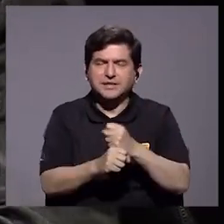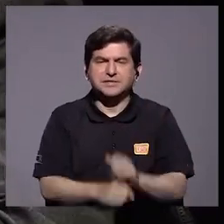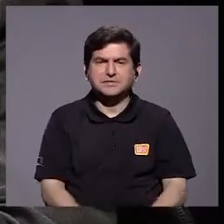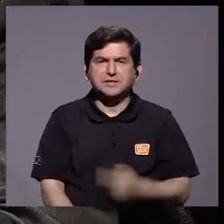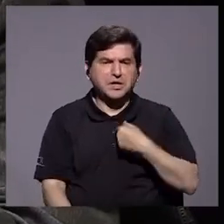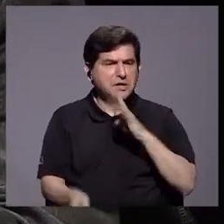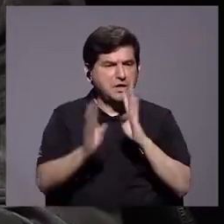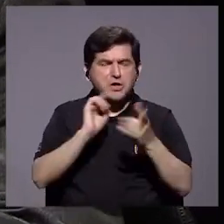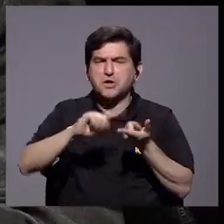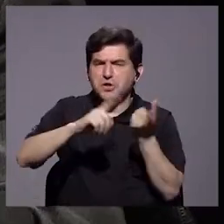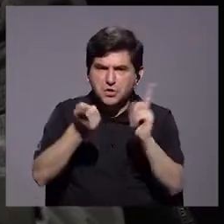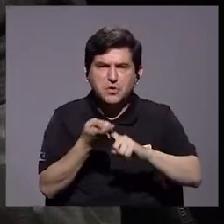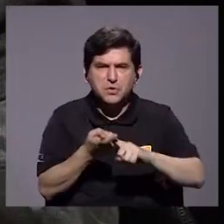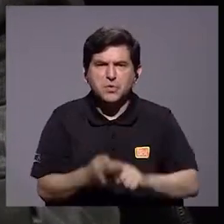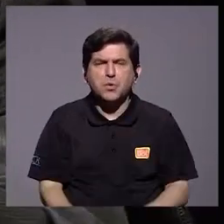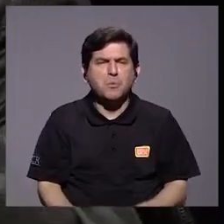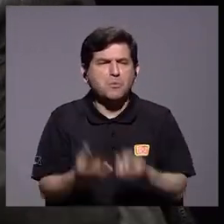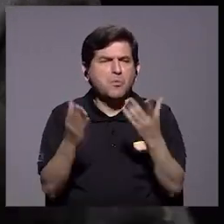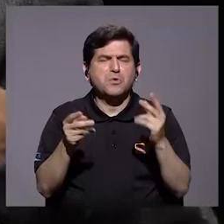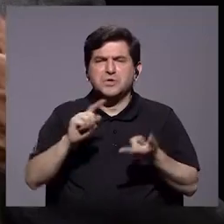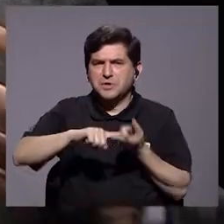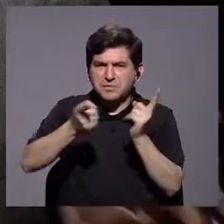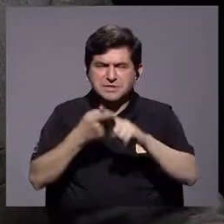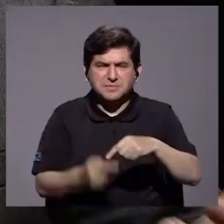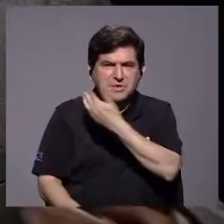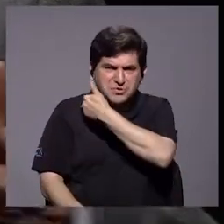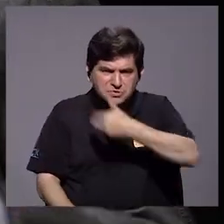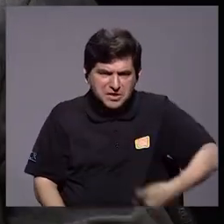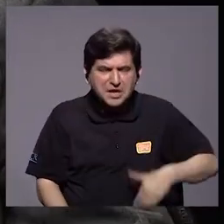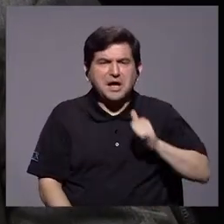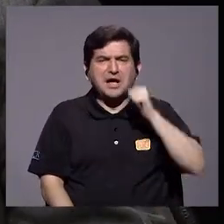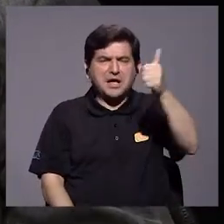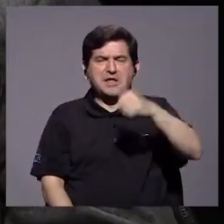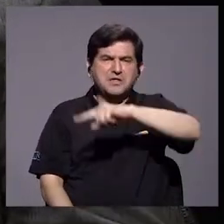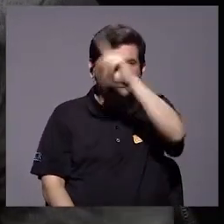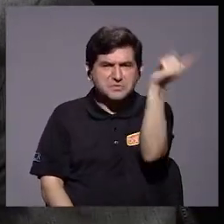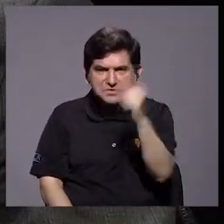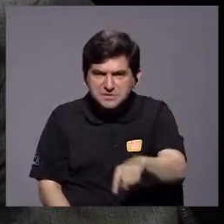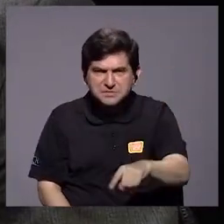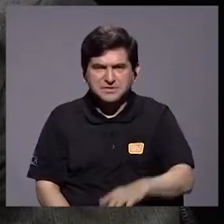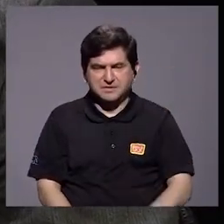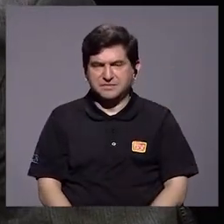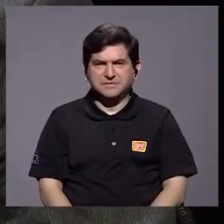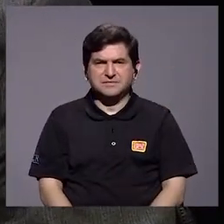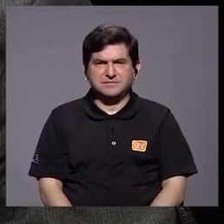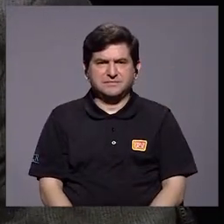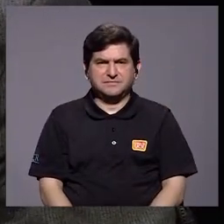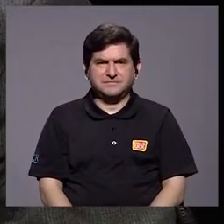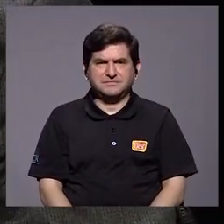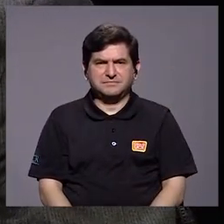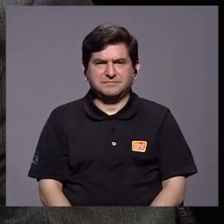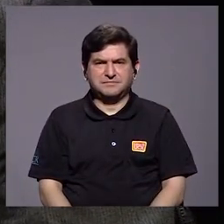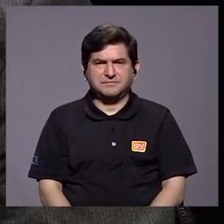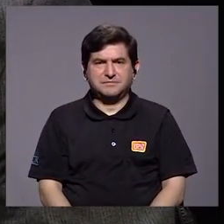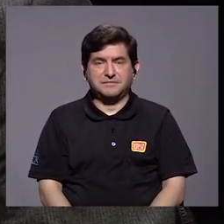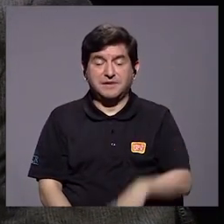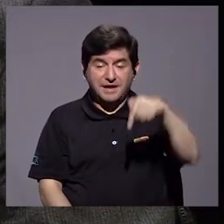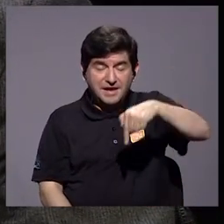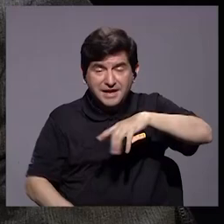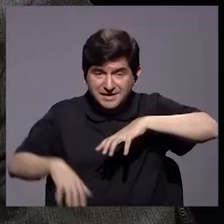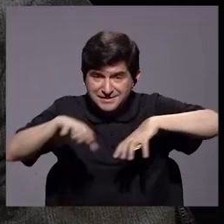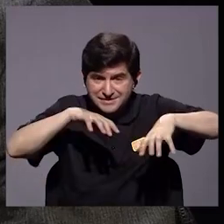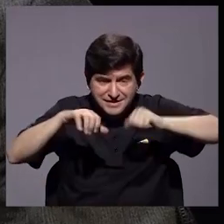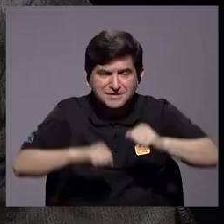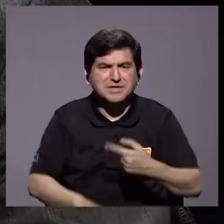con amigos ahí yo tengo muchos amigos heredianos liguista saprissistas uno en esto bien